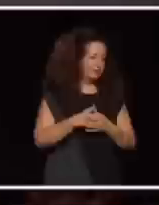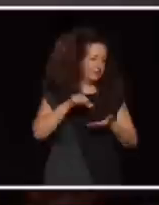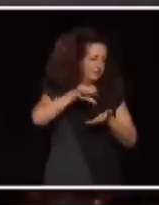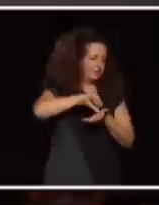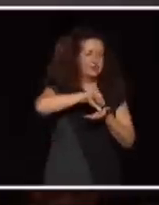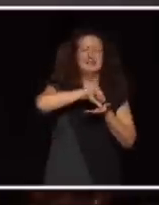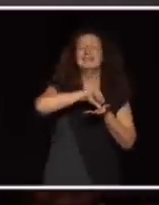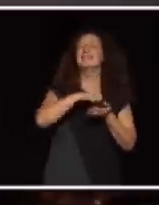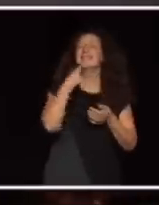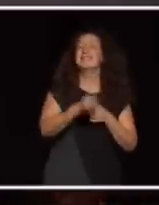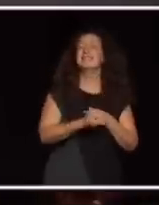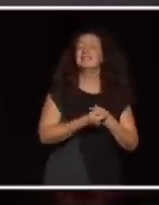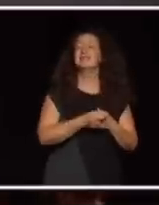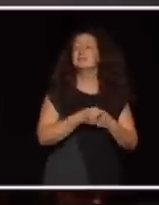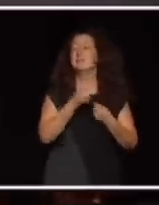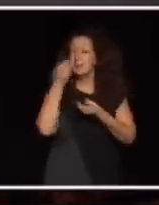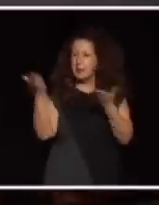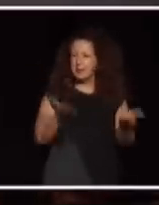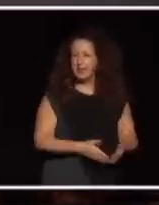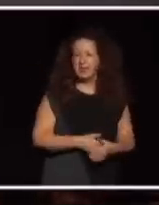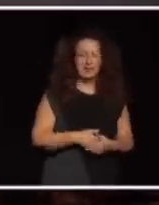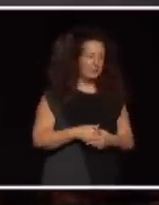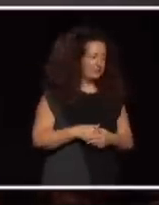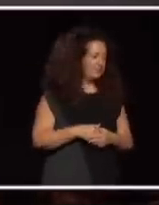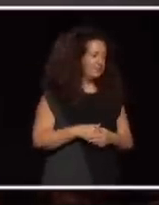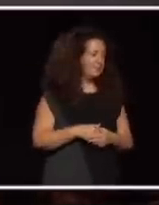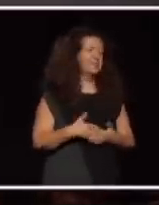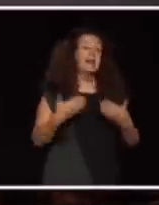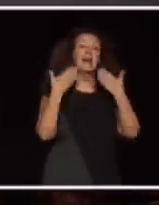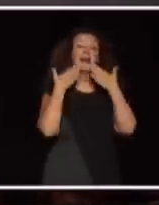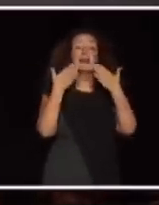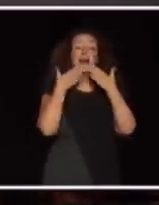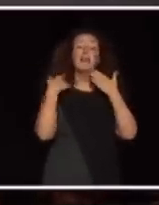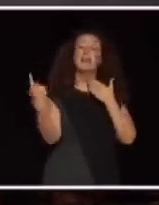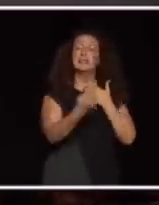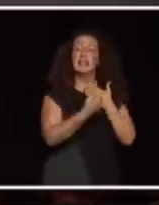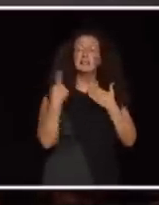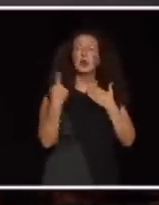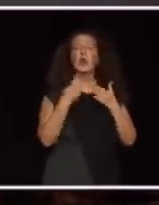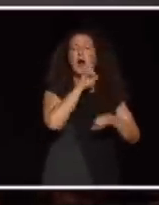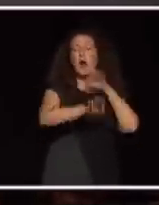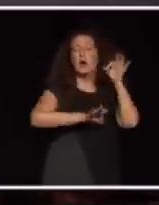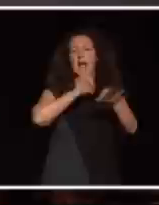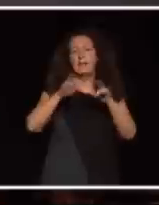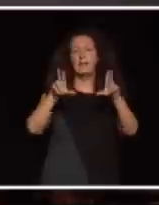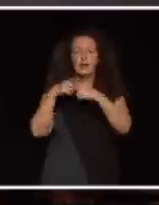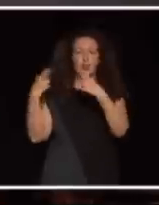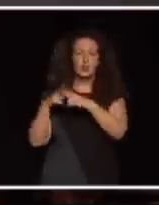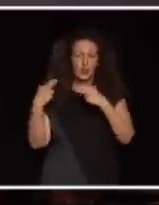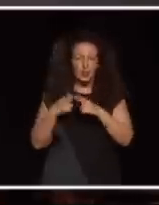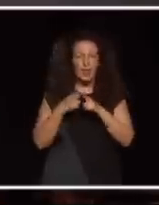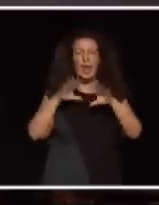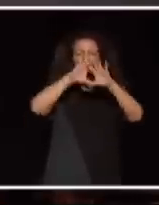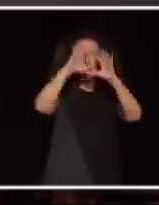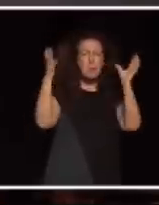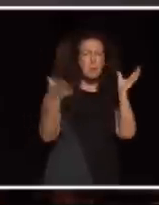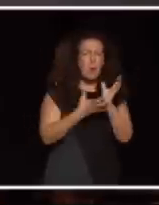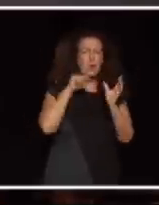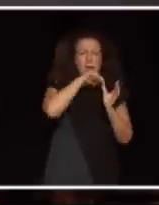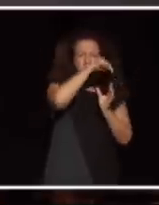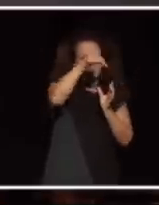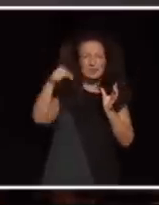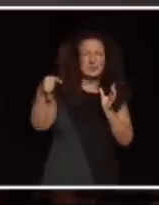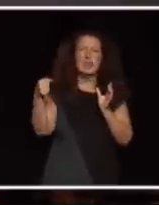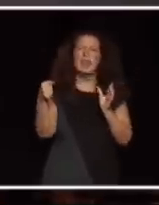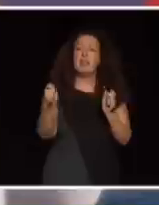casi imposibles. Y gracias a todas las fuerzas y organizaciones sociales que desde todo el mundo nos habéis mandado